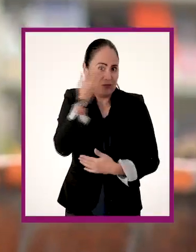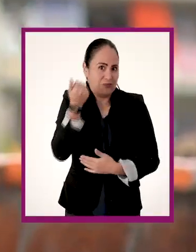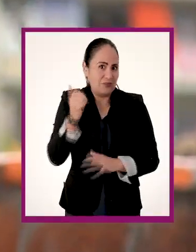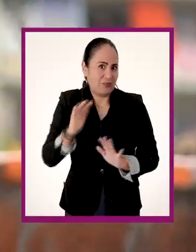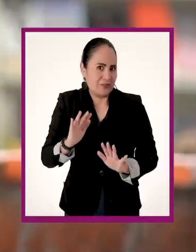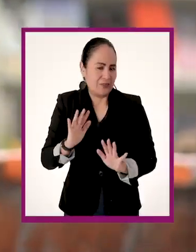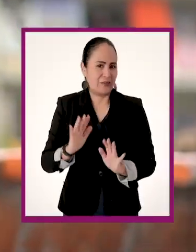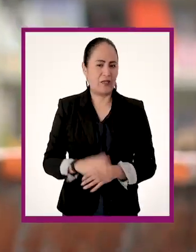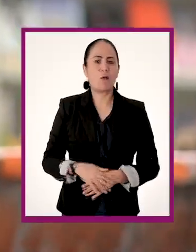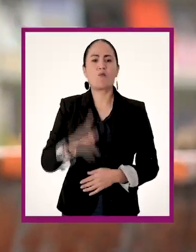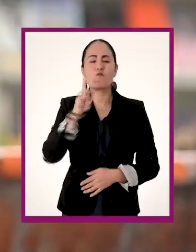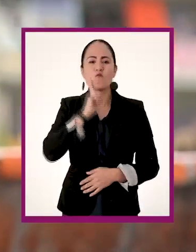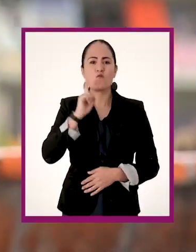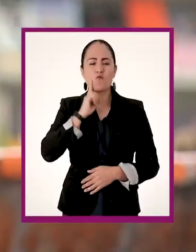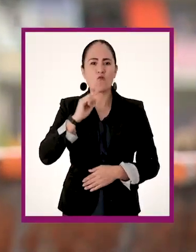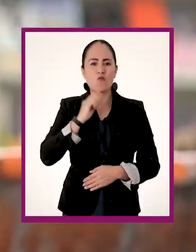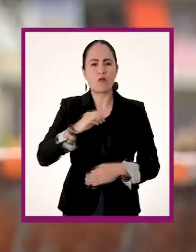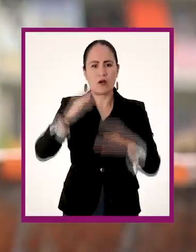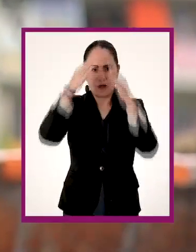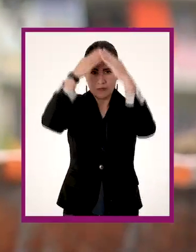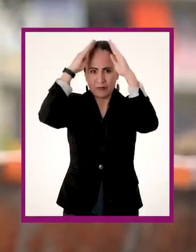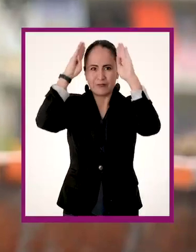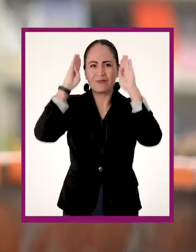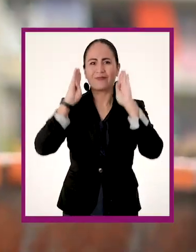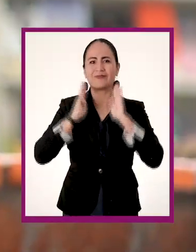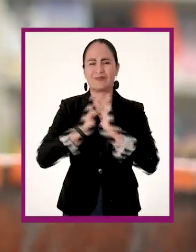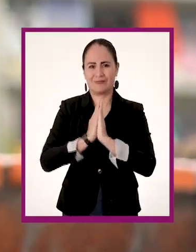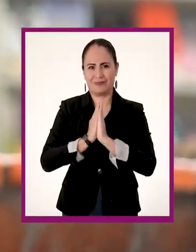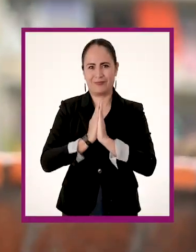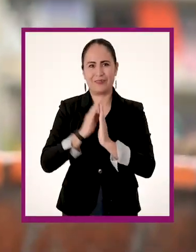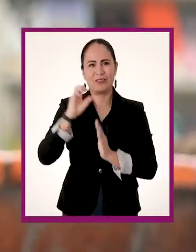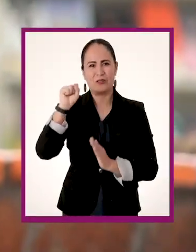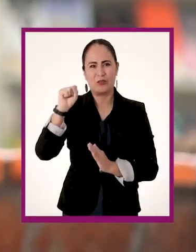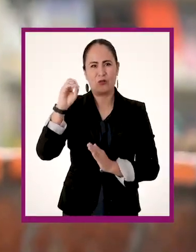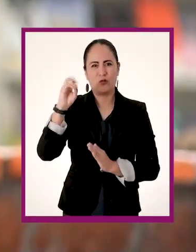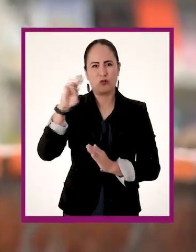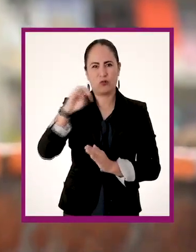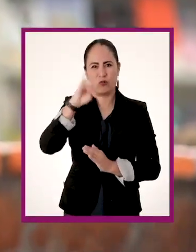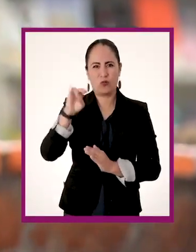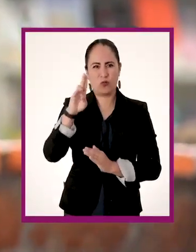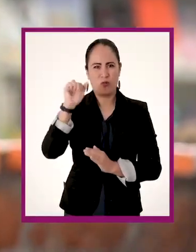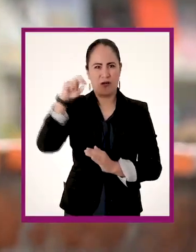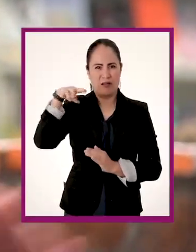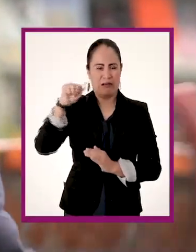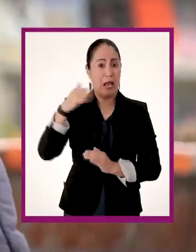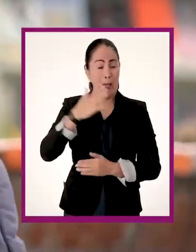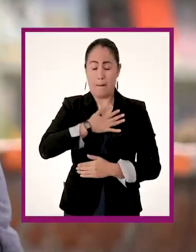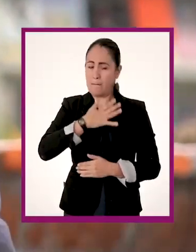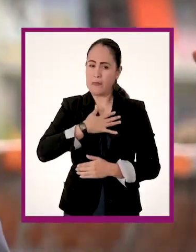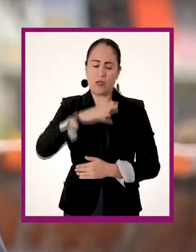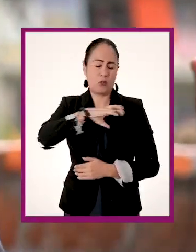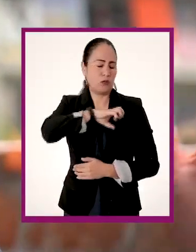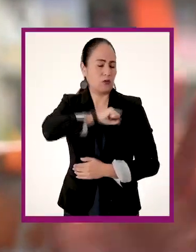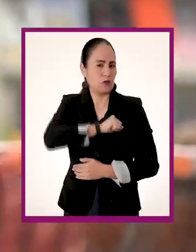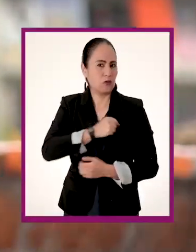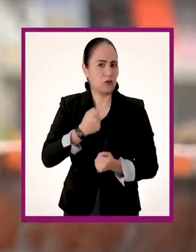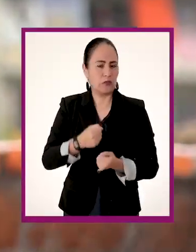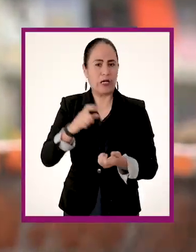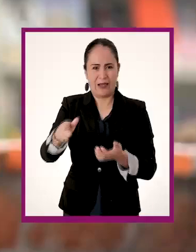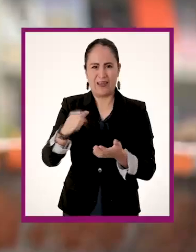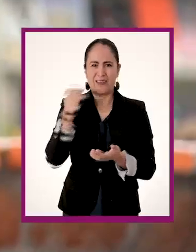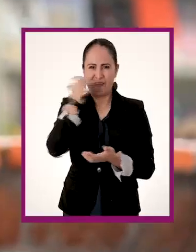No sé si problemáticas. Por ejemplo, Sor Juana Inés de la Cruz, que es la cumbre para mí de